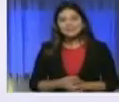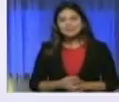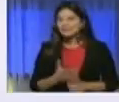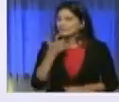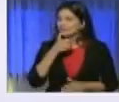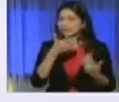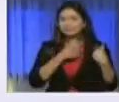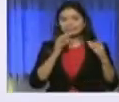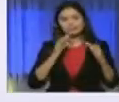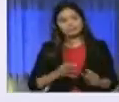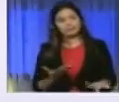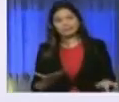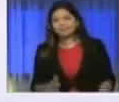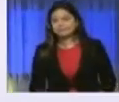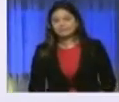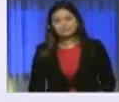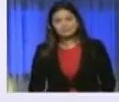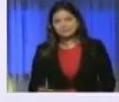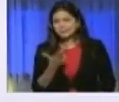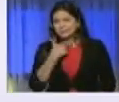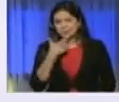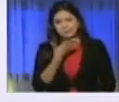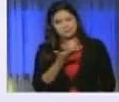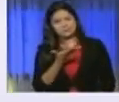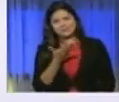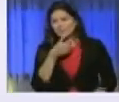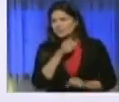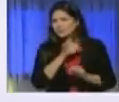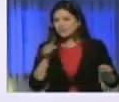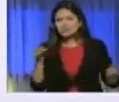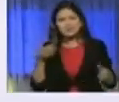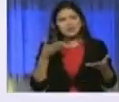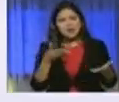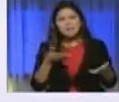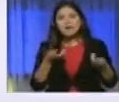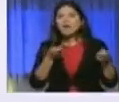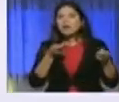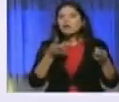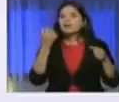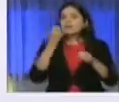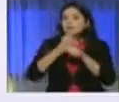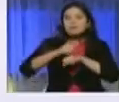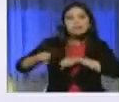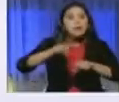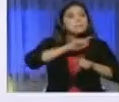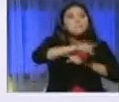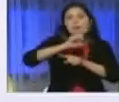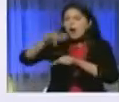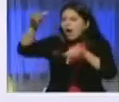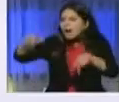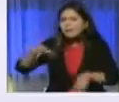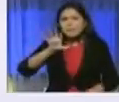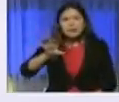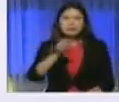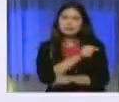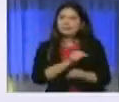irresponsables. No tienen capacidad para dirigir, gobernar, mandar este país. No la